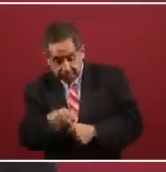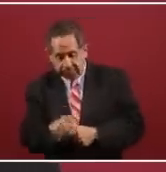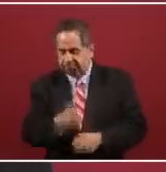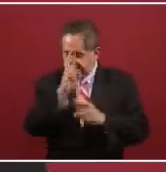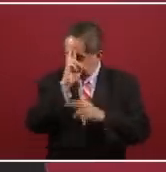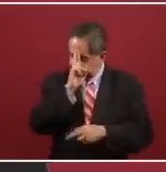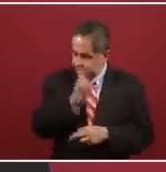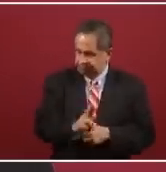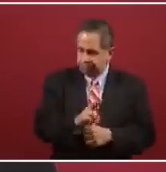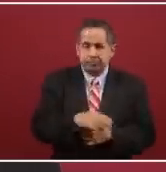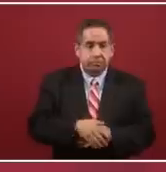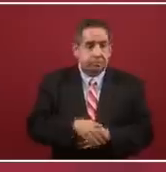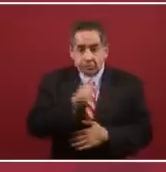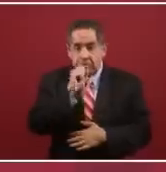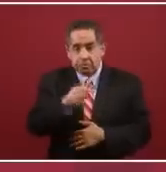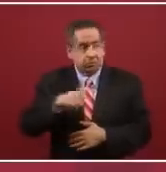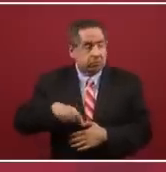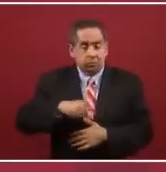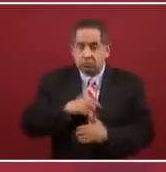En esto también hemos avanzado.